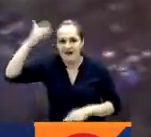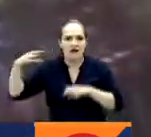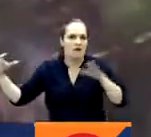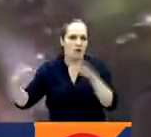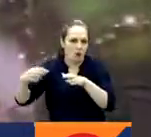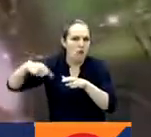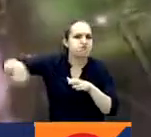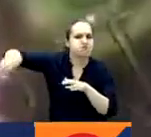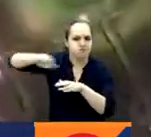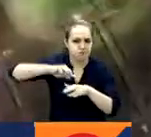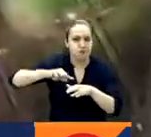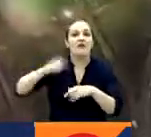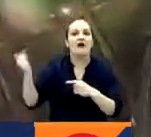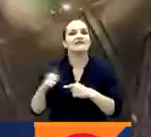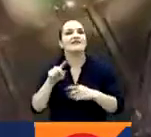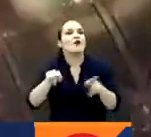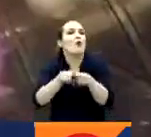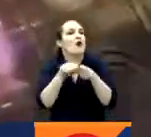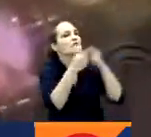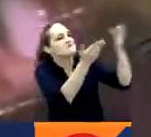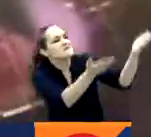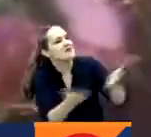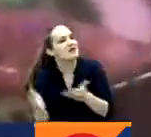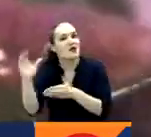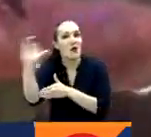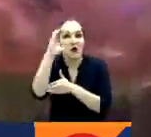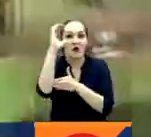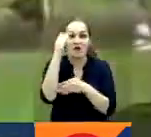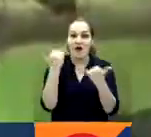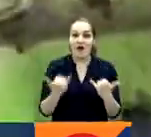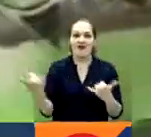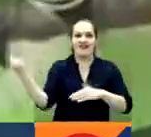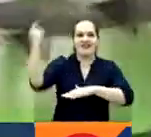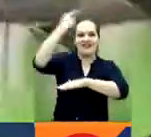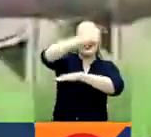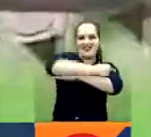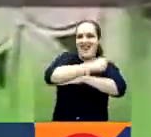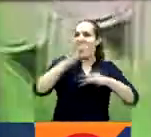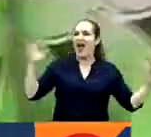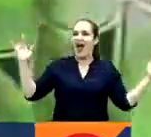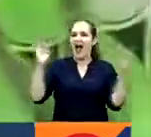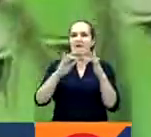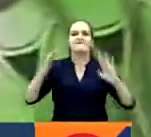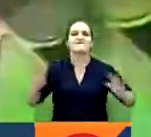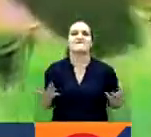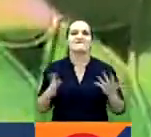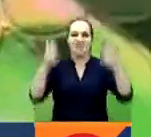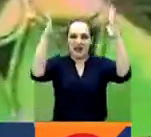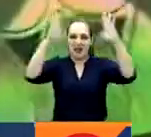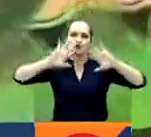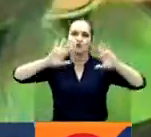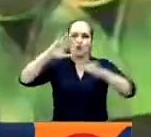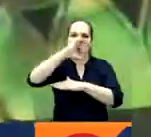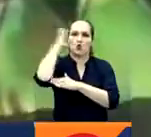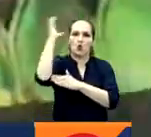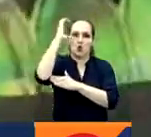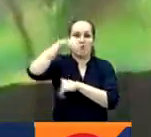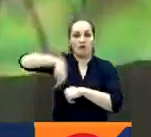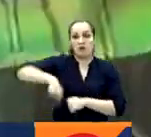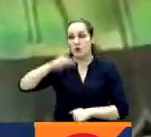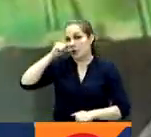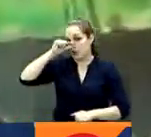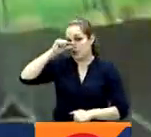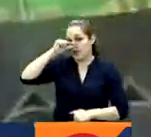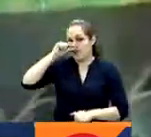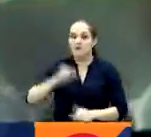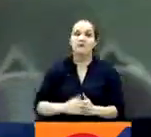a Colombia, que hoy precisamente se celebra el Día Nacional de Colombia aquí en la exposición y en esta feria que se lleva a cabo aquí en